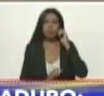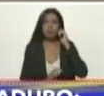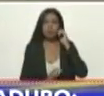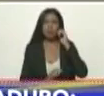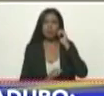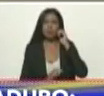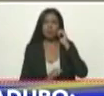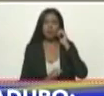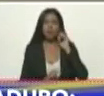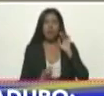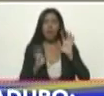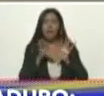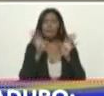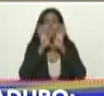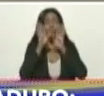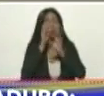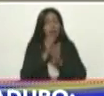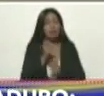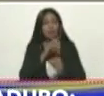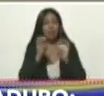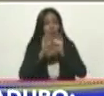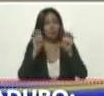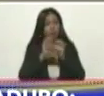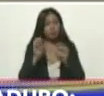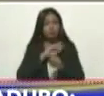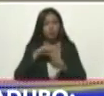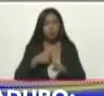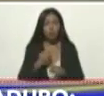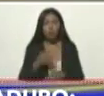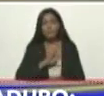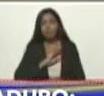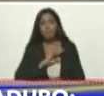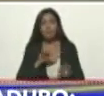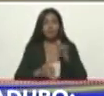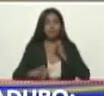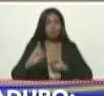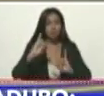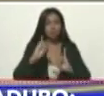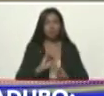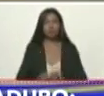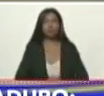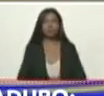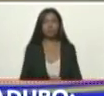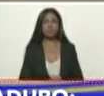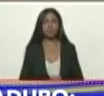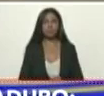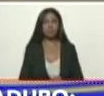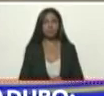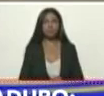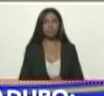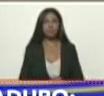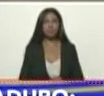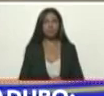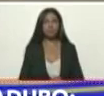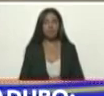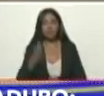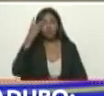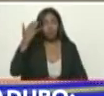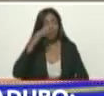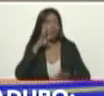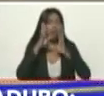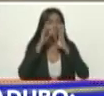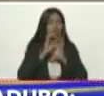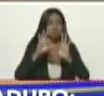los sueños de una familia, es la educación de sus hijos, de sus hijas. Ese es el sueño y la esperanza